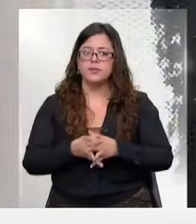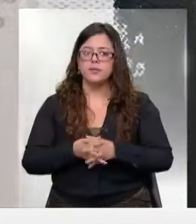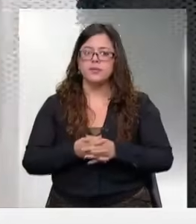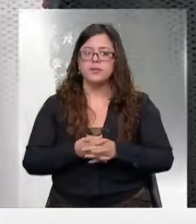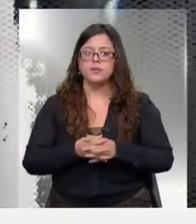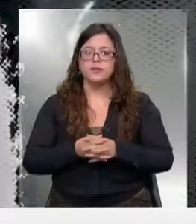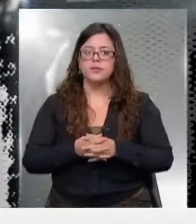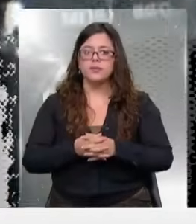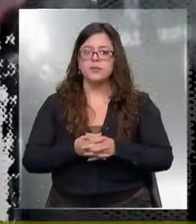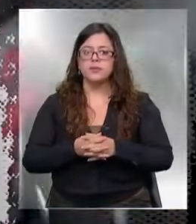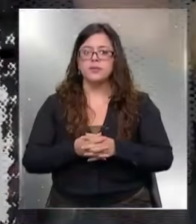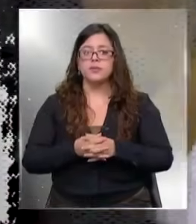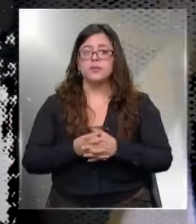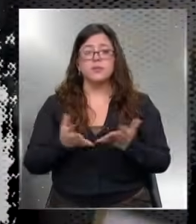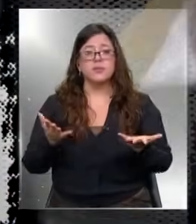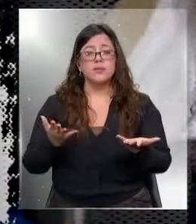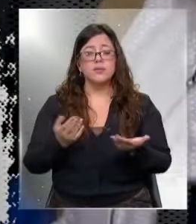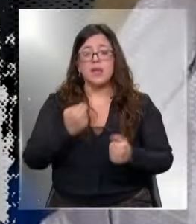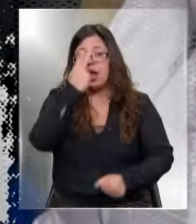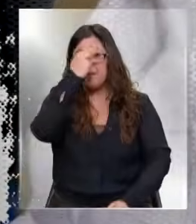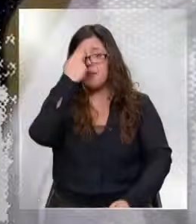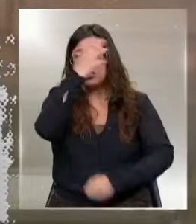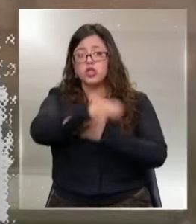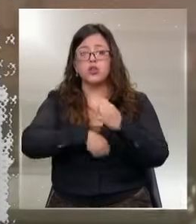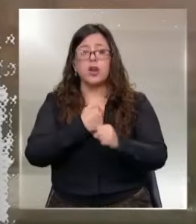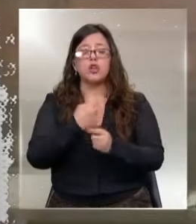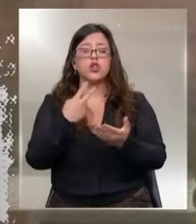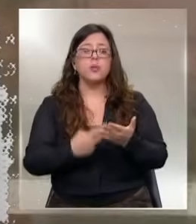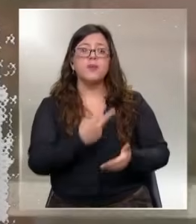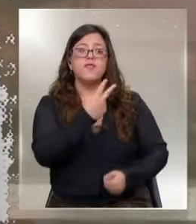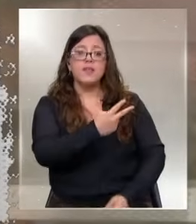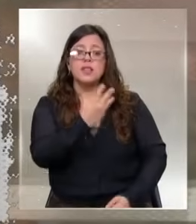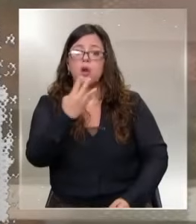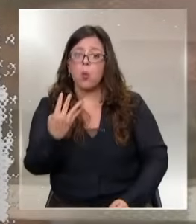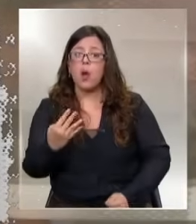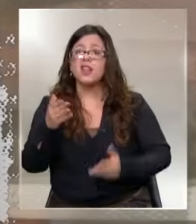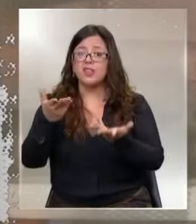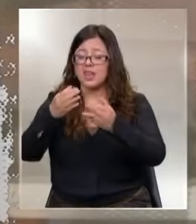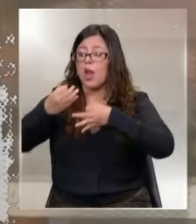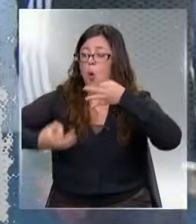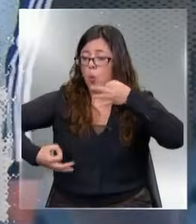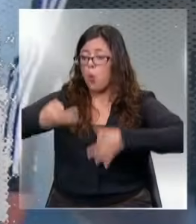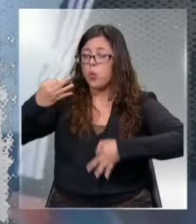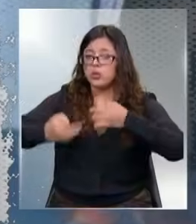Será recién a partir de marzo de 2024 cuando la justicia